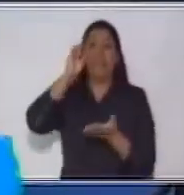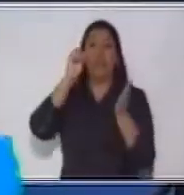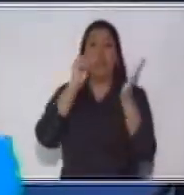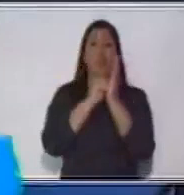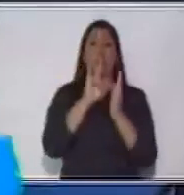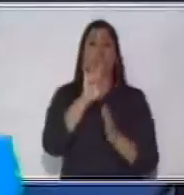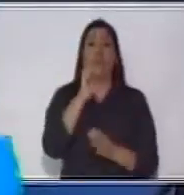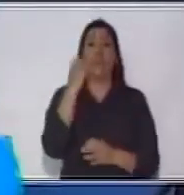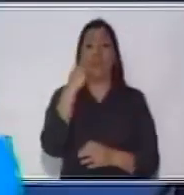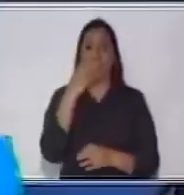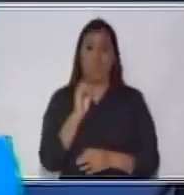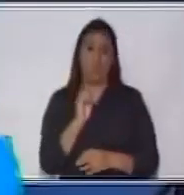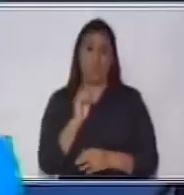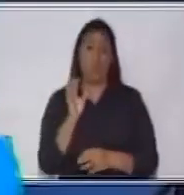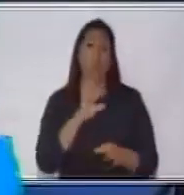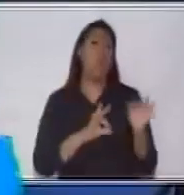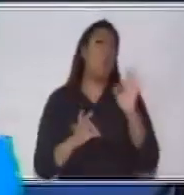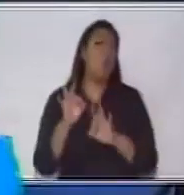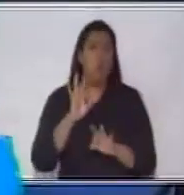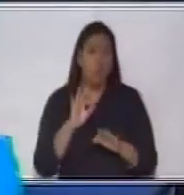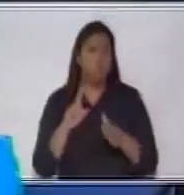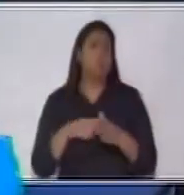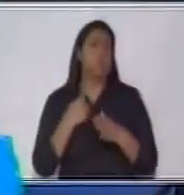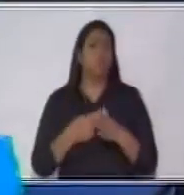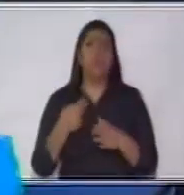O cuando hacemos una pregunta.